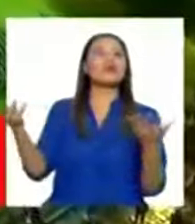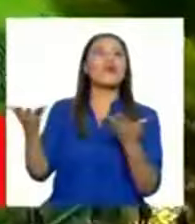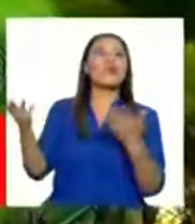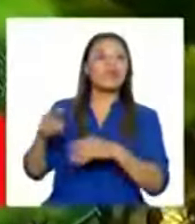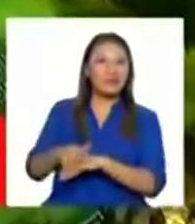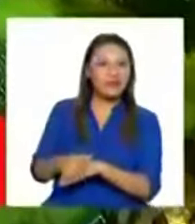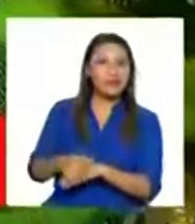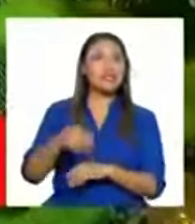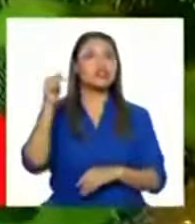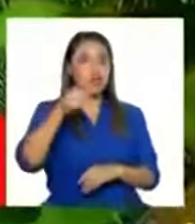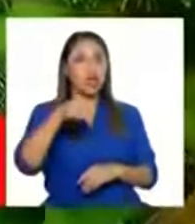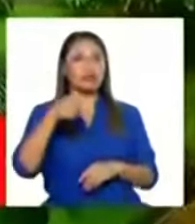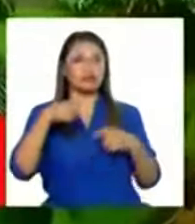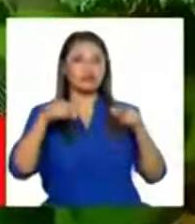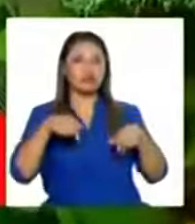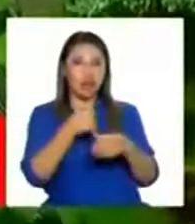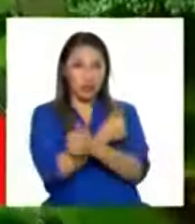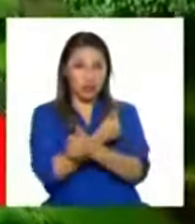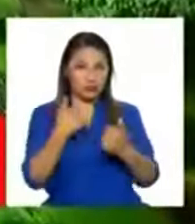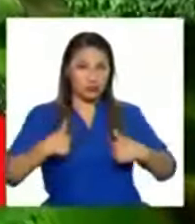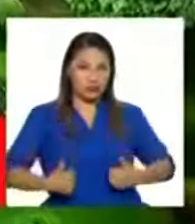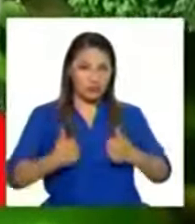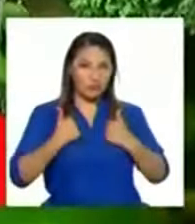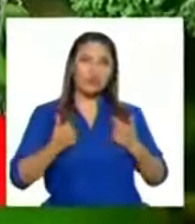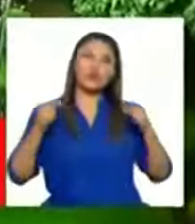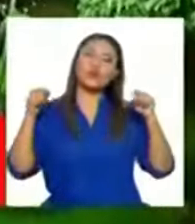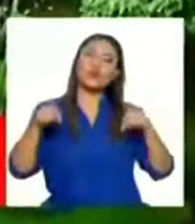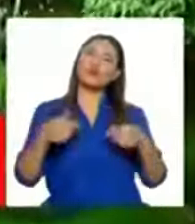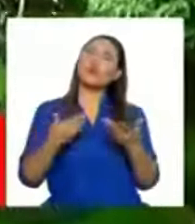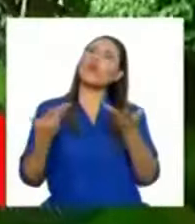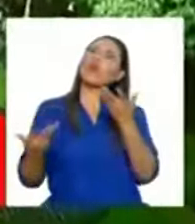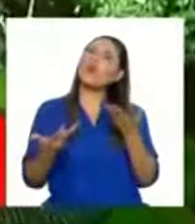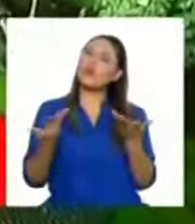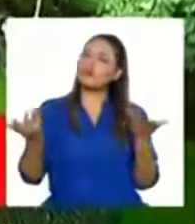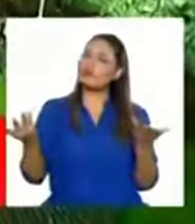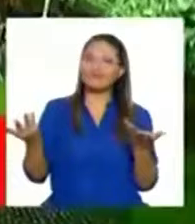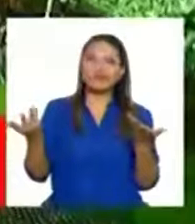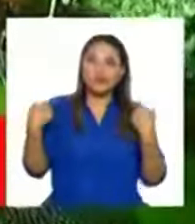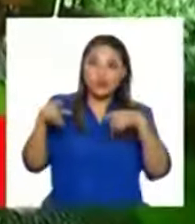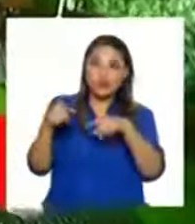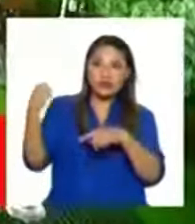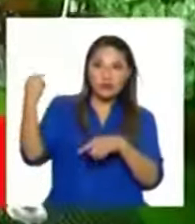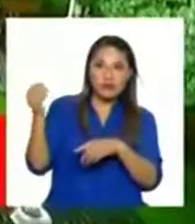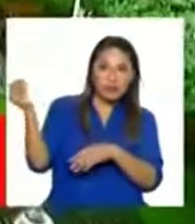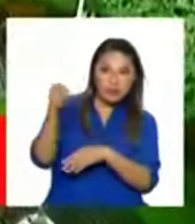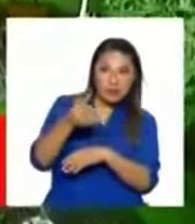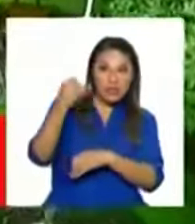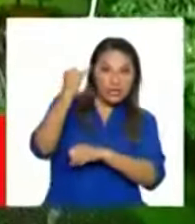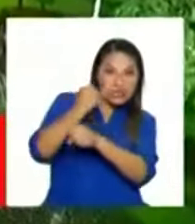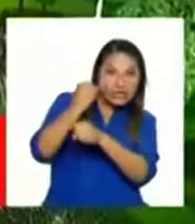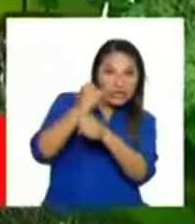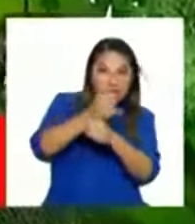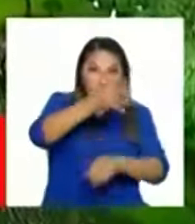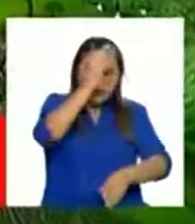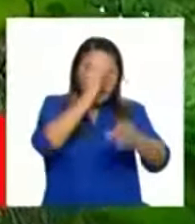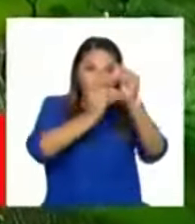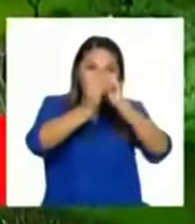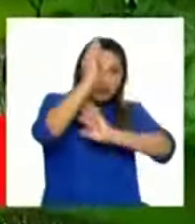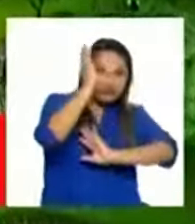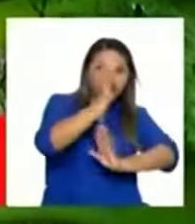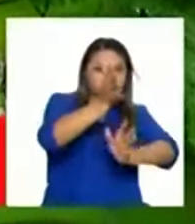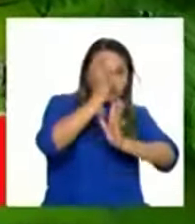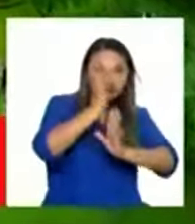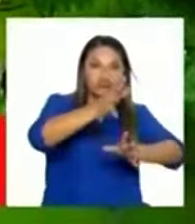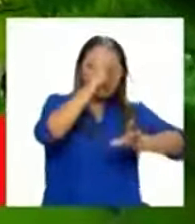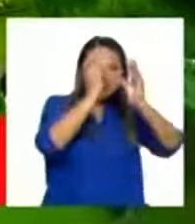Ayacucho viven acá? Ya estamos de acá. Sí. Y también suelen participar de esta tradicional Santa Misa también que sí. Se da en Semana Santa. Ah, sí. ¿Cómo